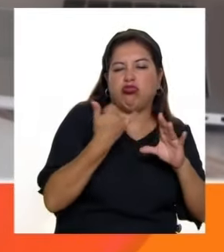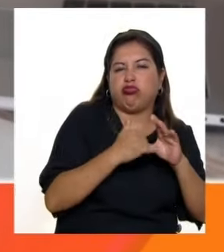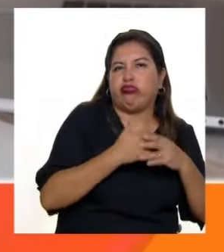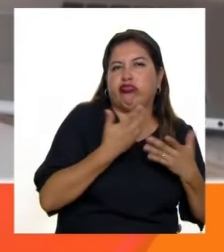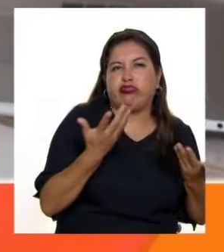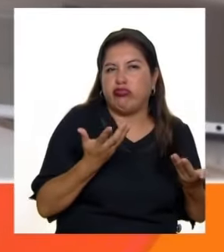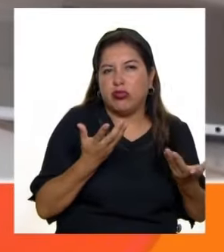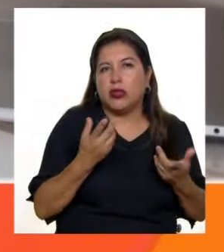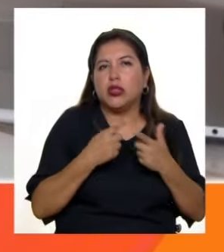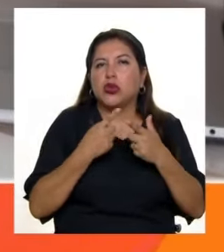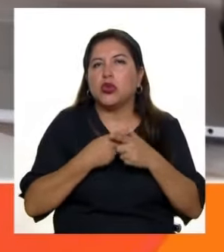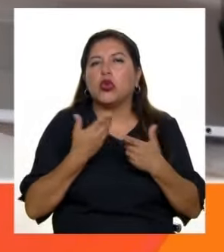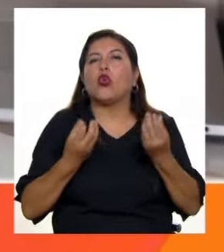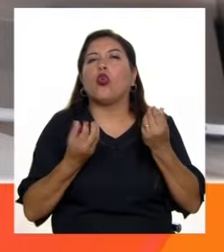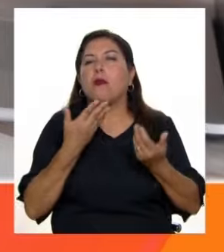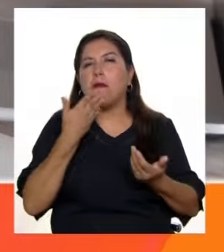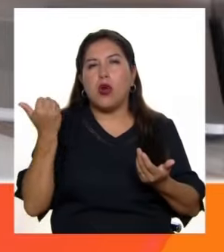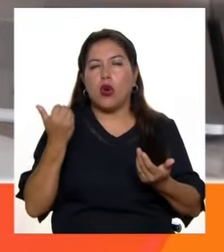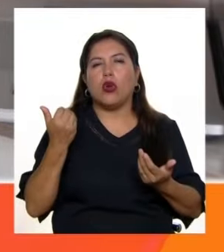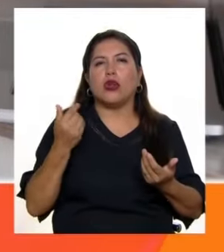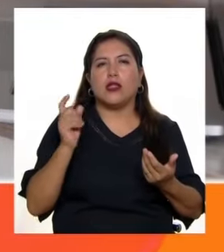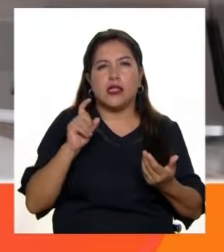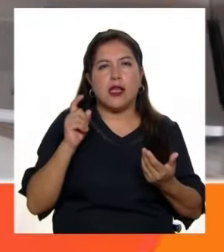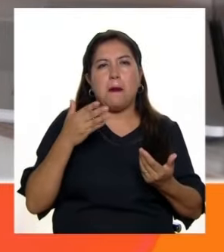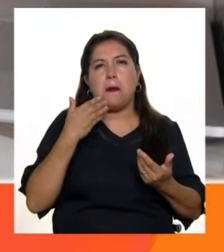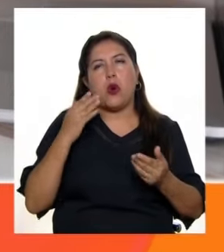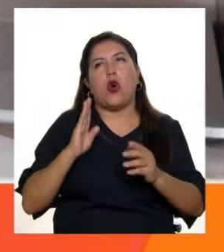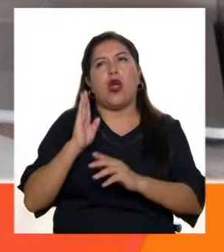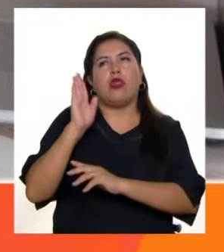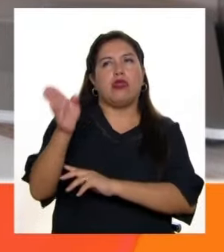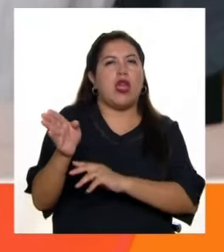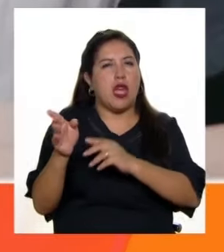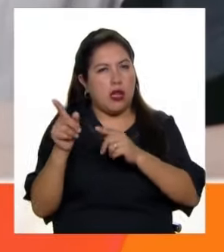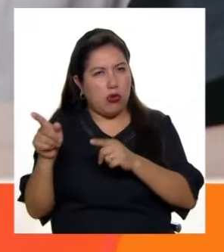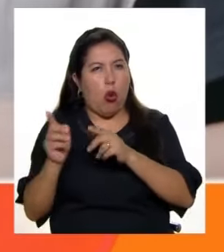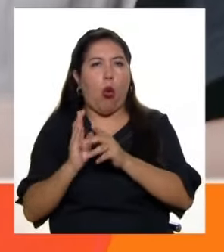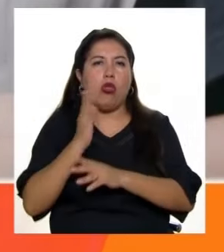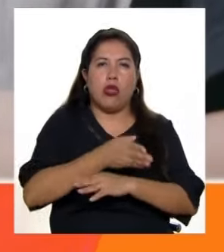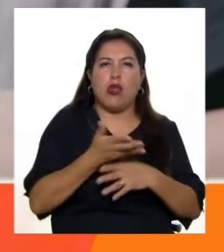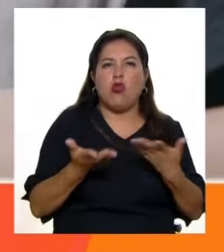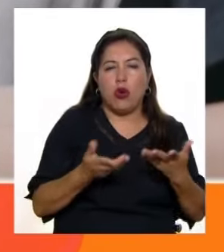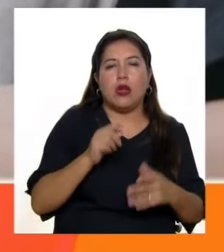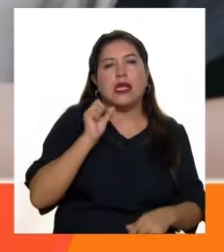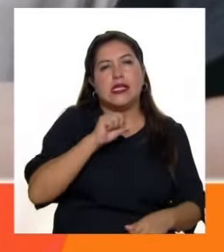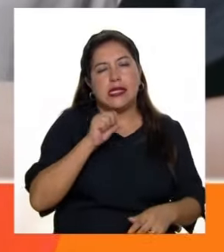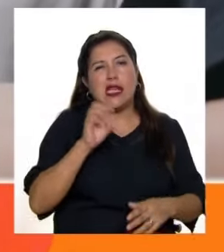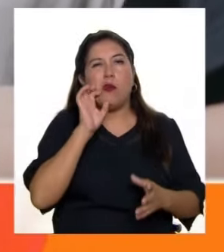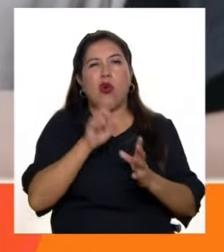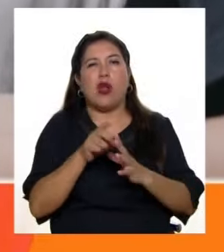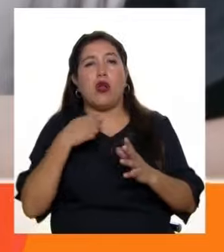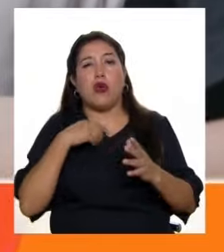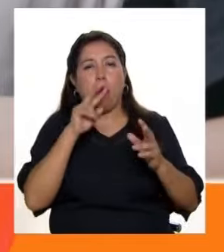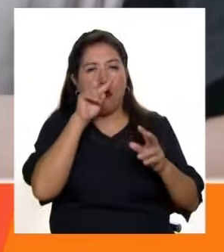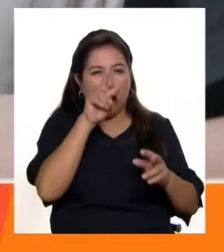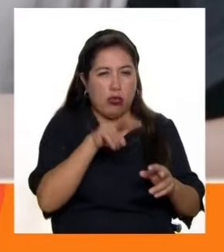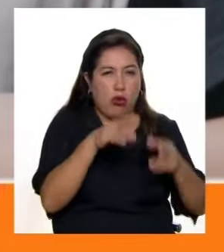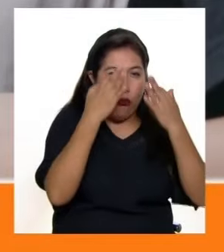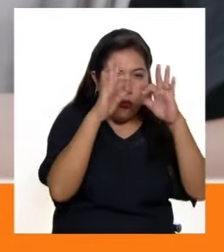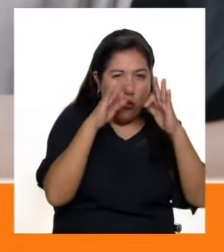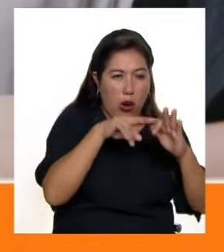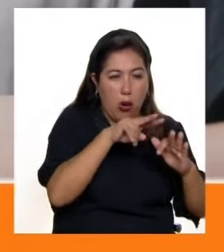Lo que pasa es que ahí se confunde a veces un poco. O sea, cuando tú entras a la red social, terminas escribiendo en un WhatsApp, ¿no? Así es, sí. Y